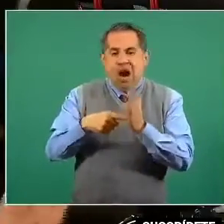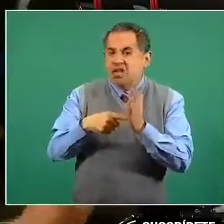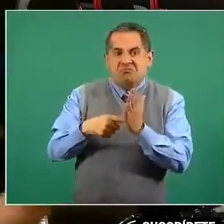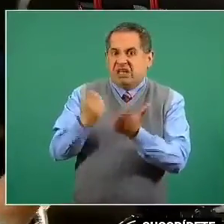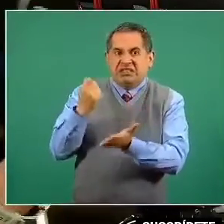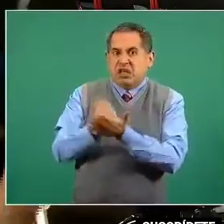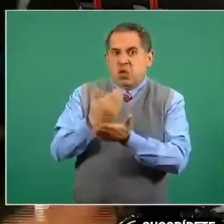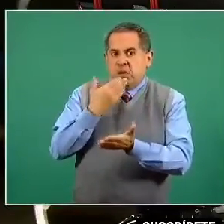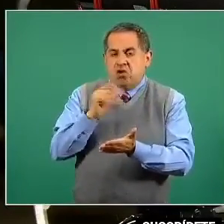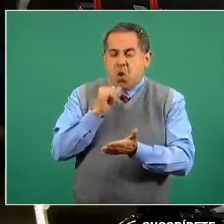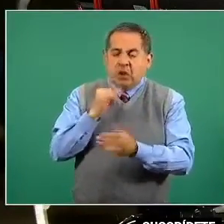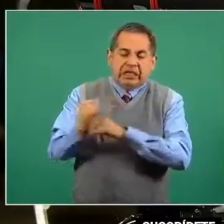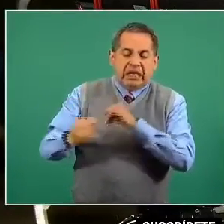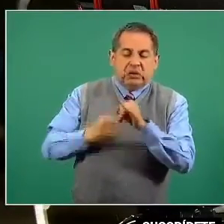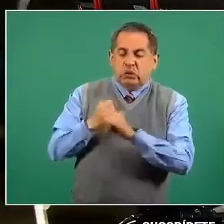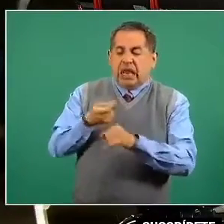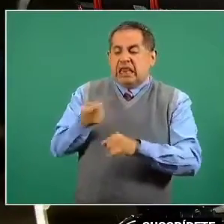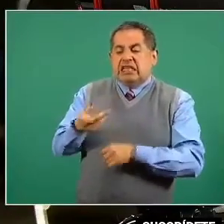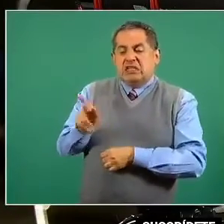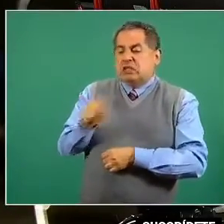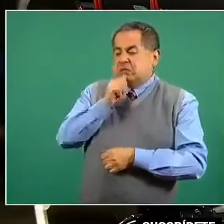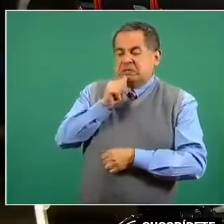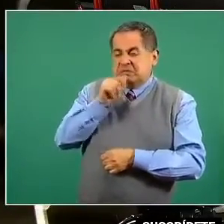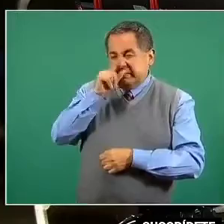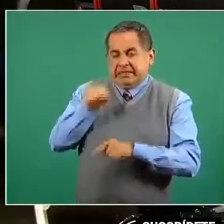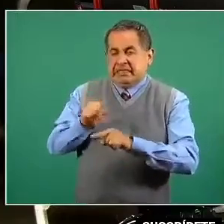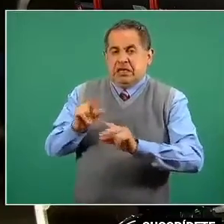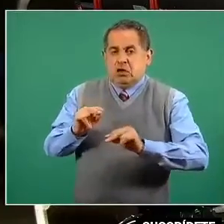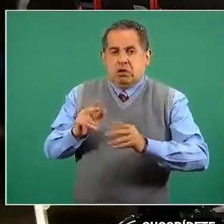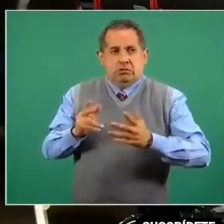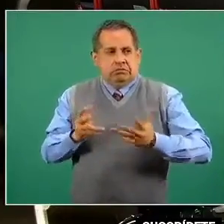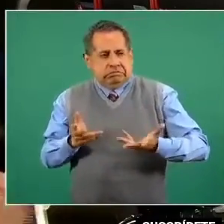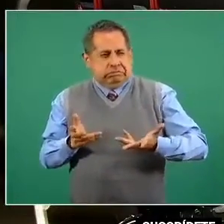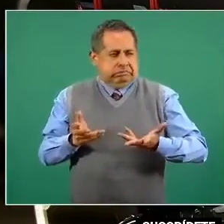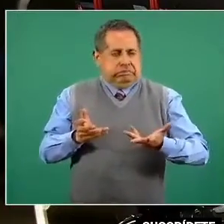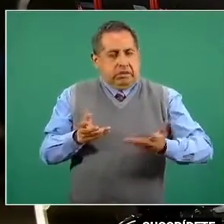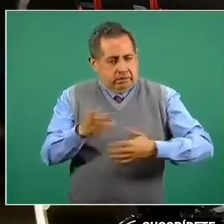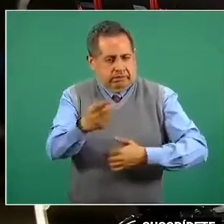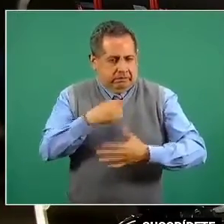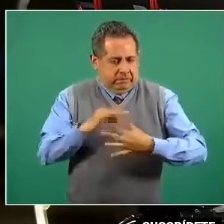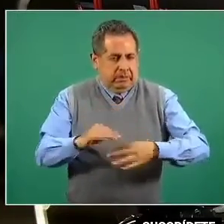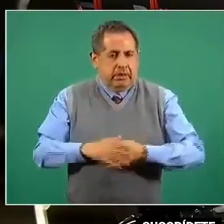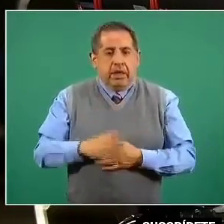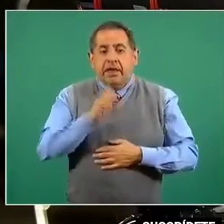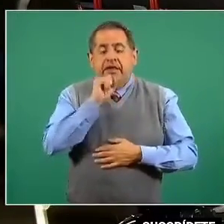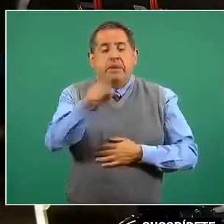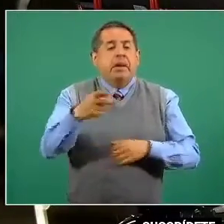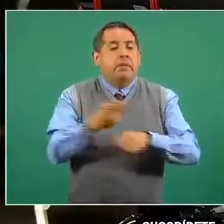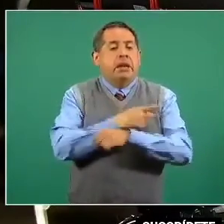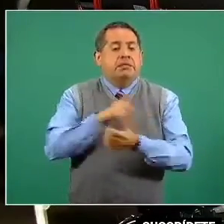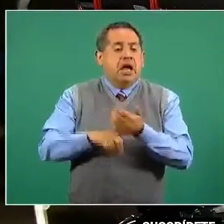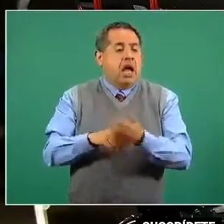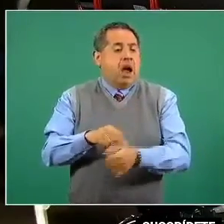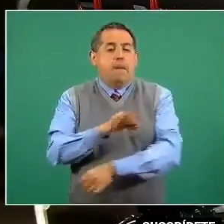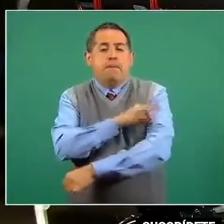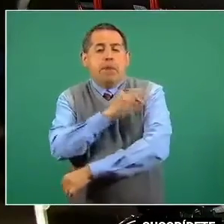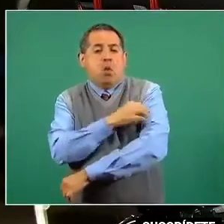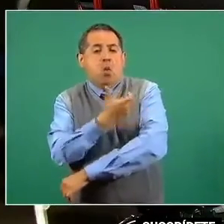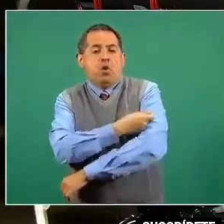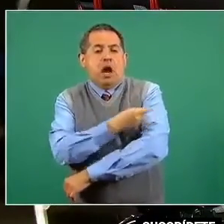que es un foco rojo. Platíquenos un poquito de ello. Y en el tema de la vacuna de Astra, quisiera